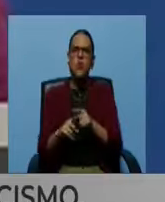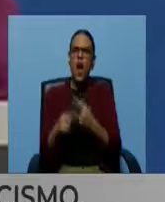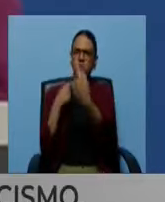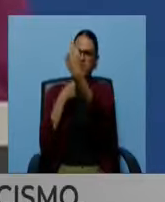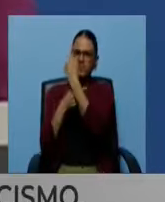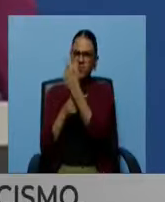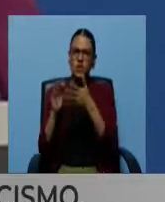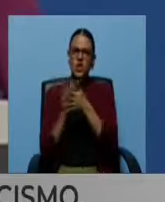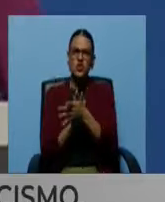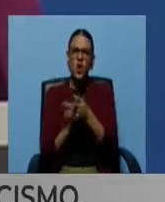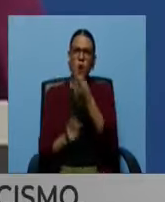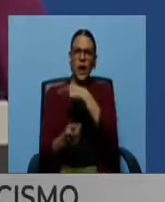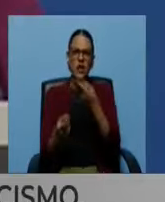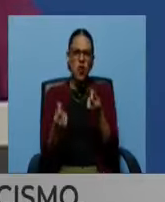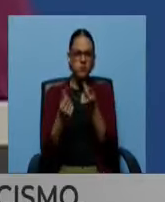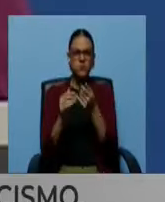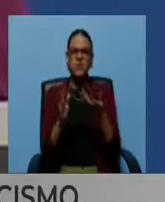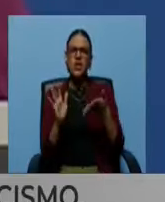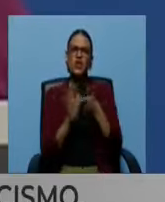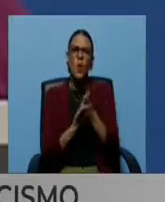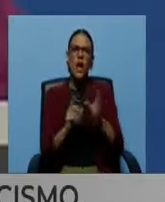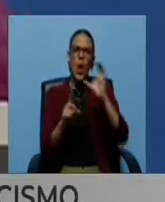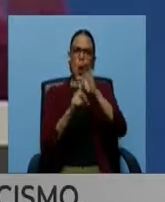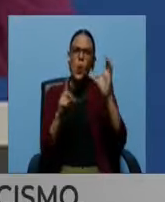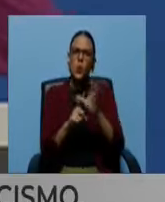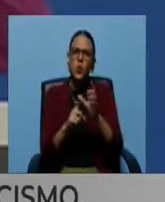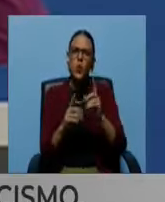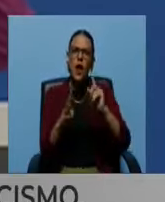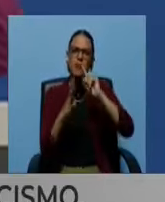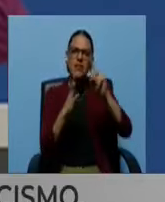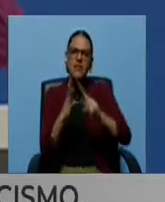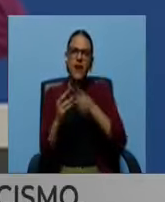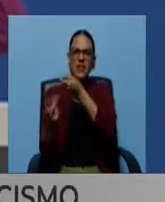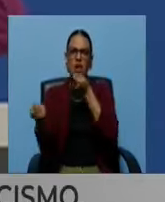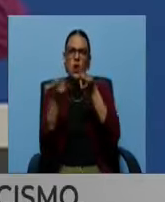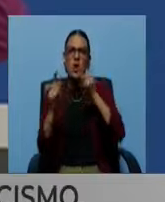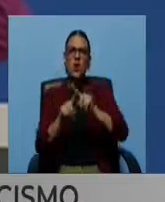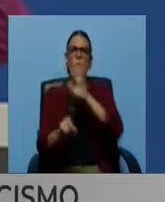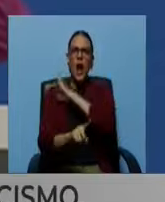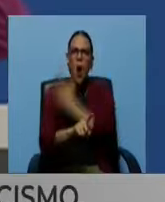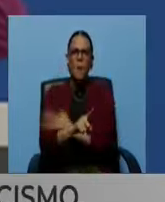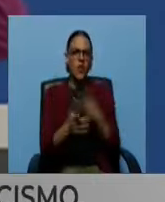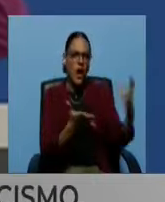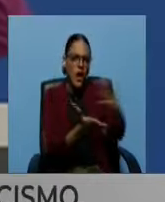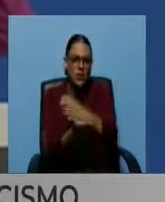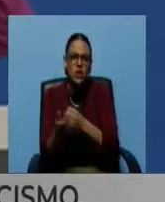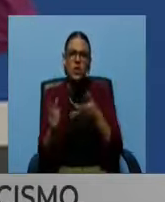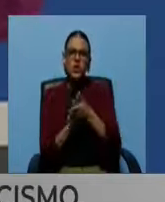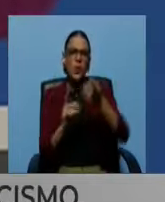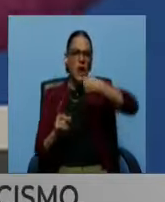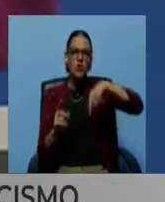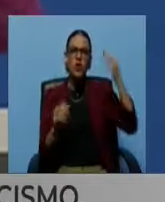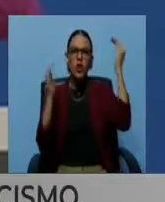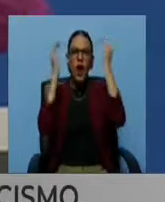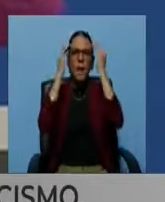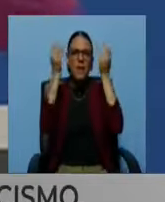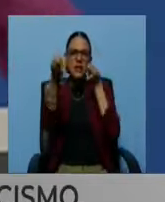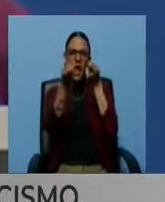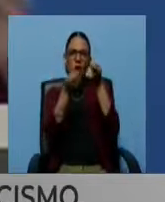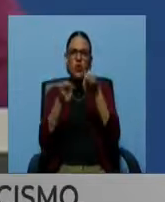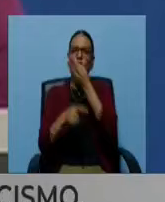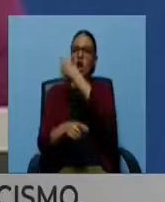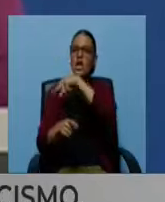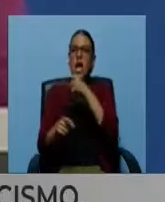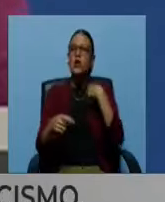pero principalmente un terrófago cultural, donde se apoderan y ocupan nuestras mentes para que